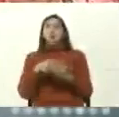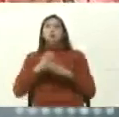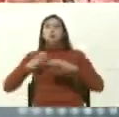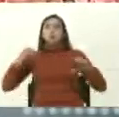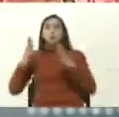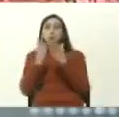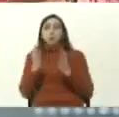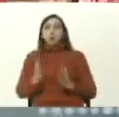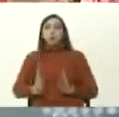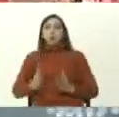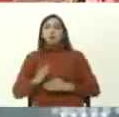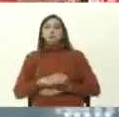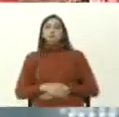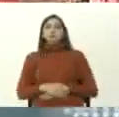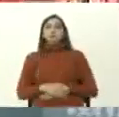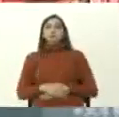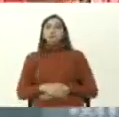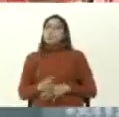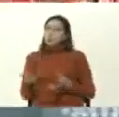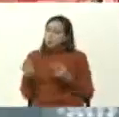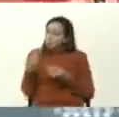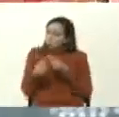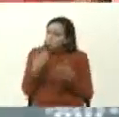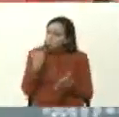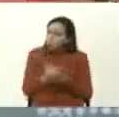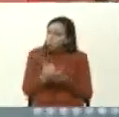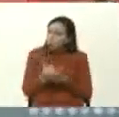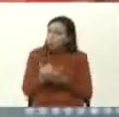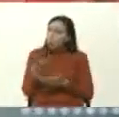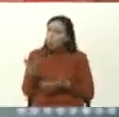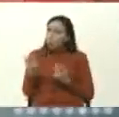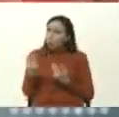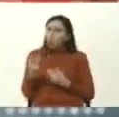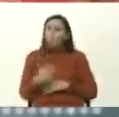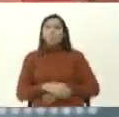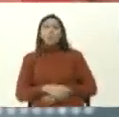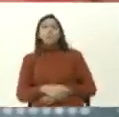Cuéntanos cómo va el registro, Hipólito.